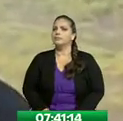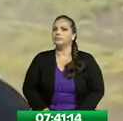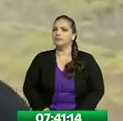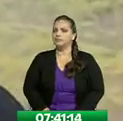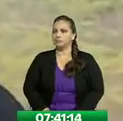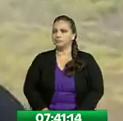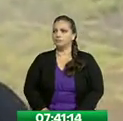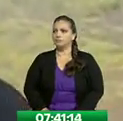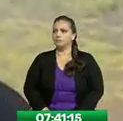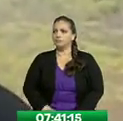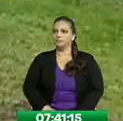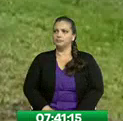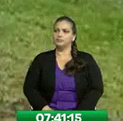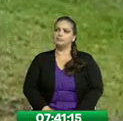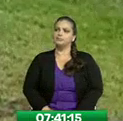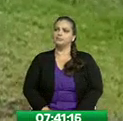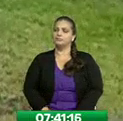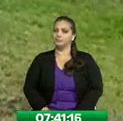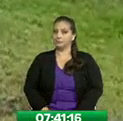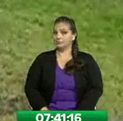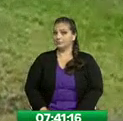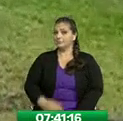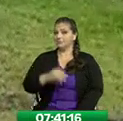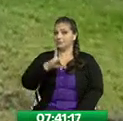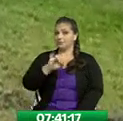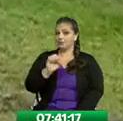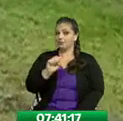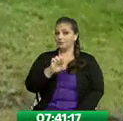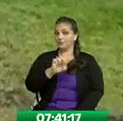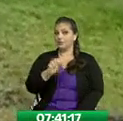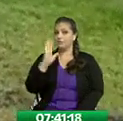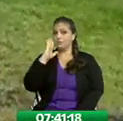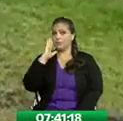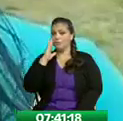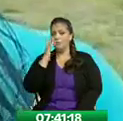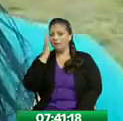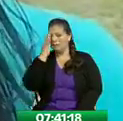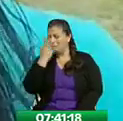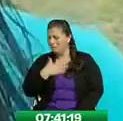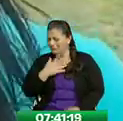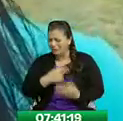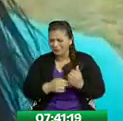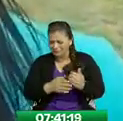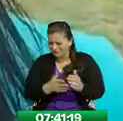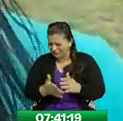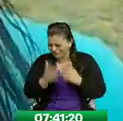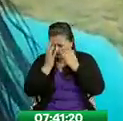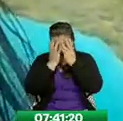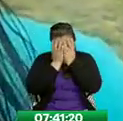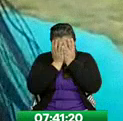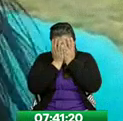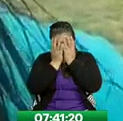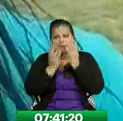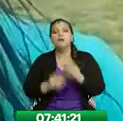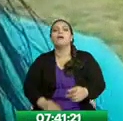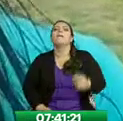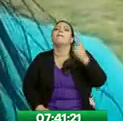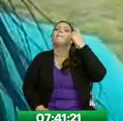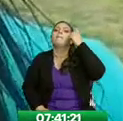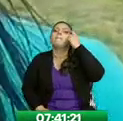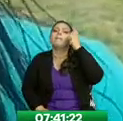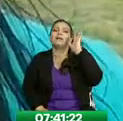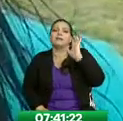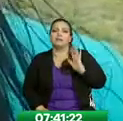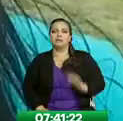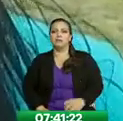corriendo por dentro montes. La madre de Joel pensó haber perdido a su querido hijo. Y no sabíamos, nos llaman para avisarnos,